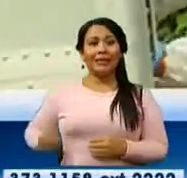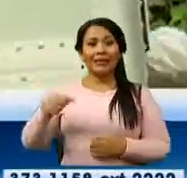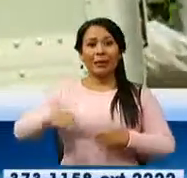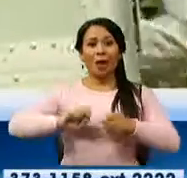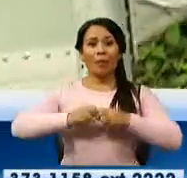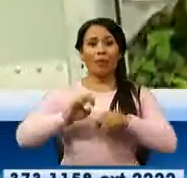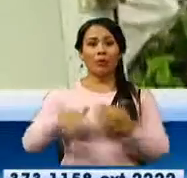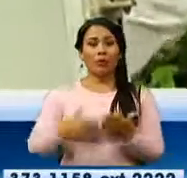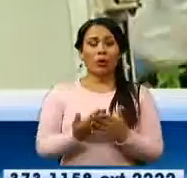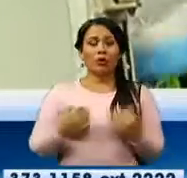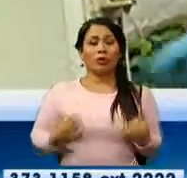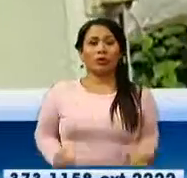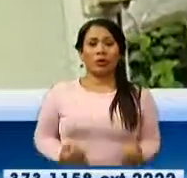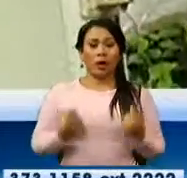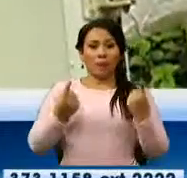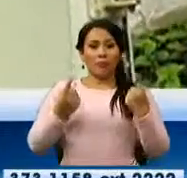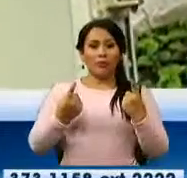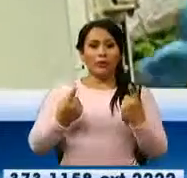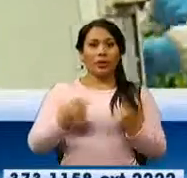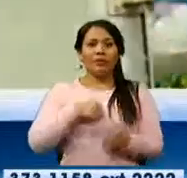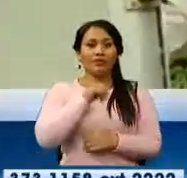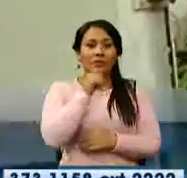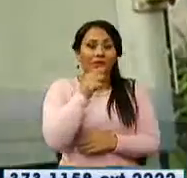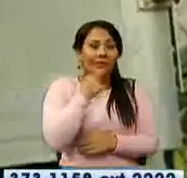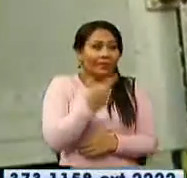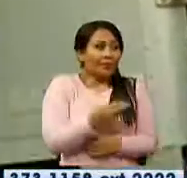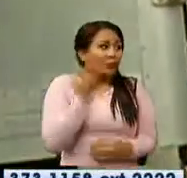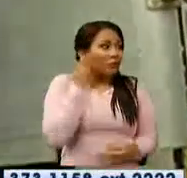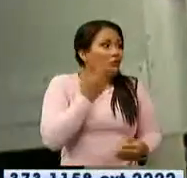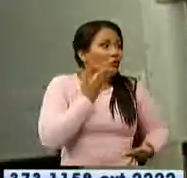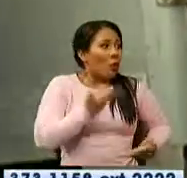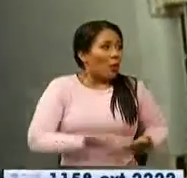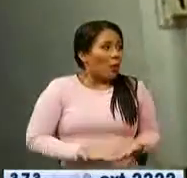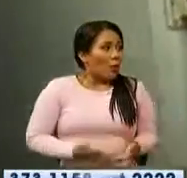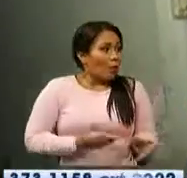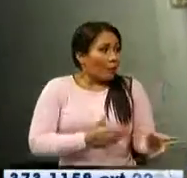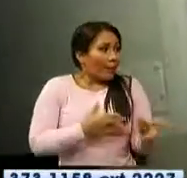atónitos a muchos y sin respuesta a otros. Informó Julio César Saona.